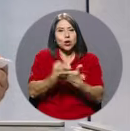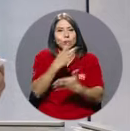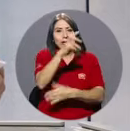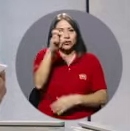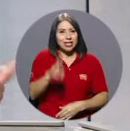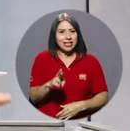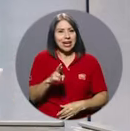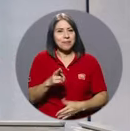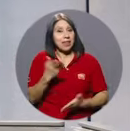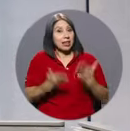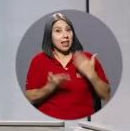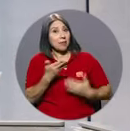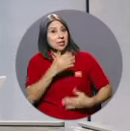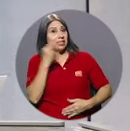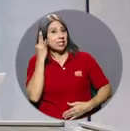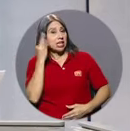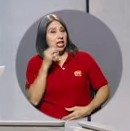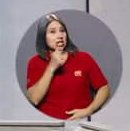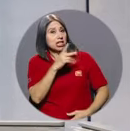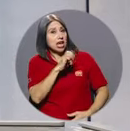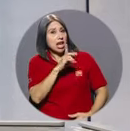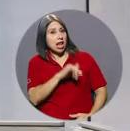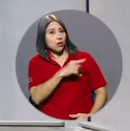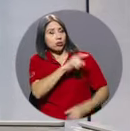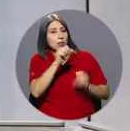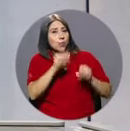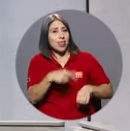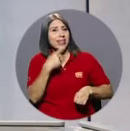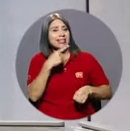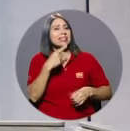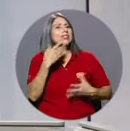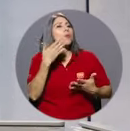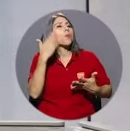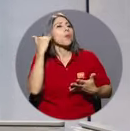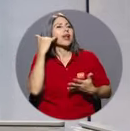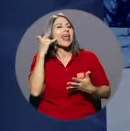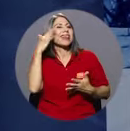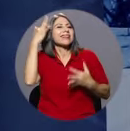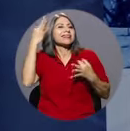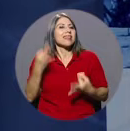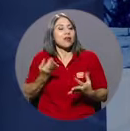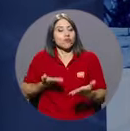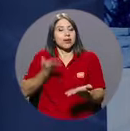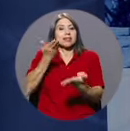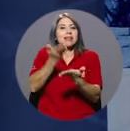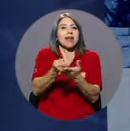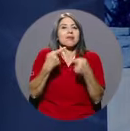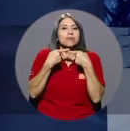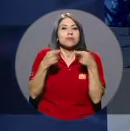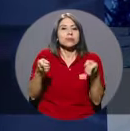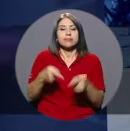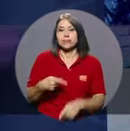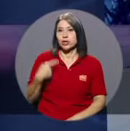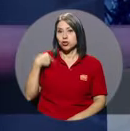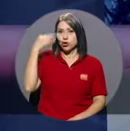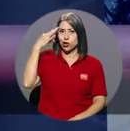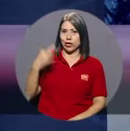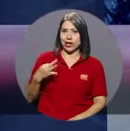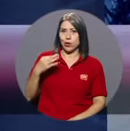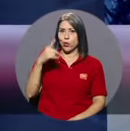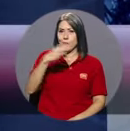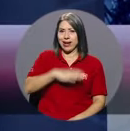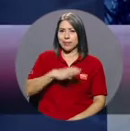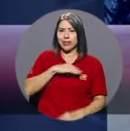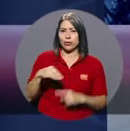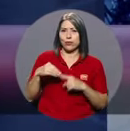Costa Rica. Tal vez, Chile, y usted nos puede hacer un resumen de por qué decidieron presentar este pronunciamiento. Bueno, yo creo que hay un elemento